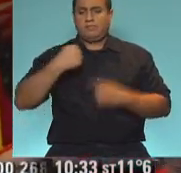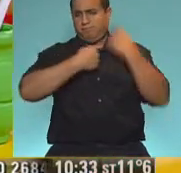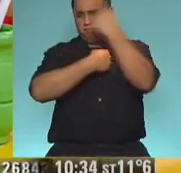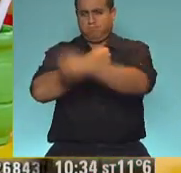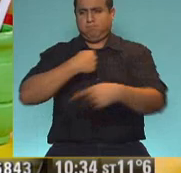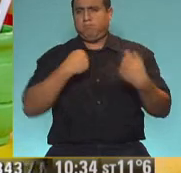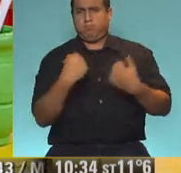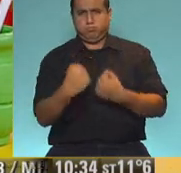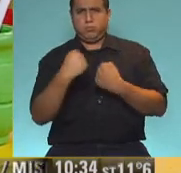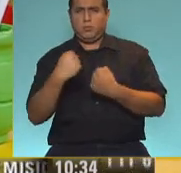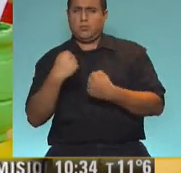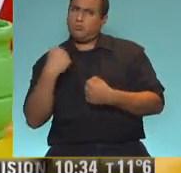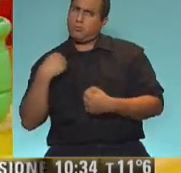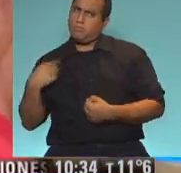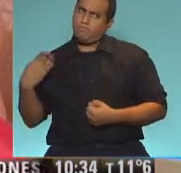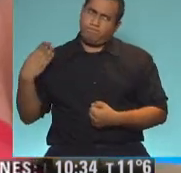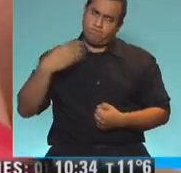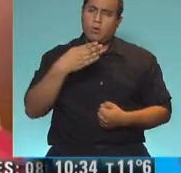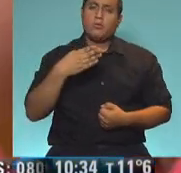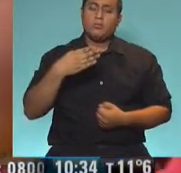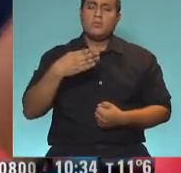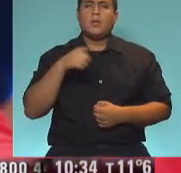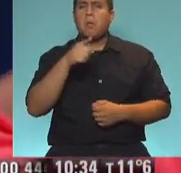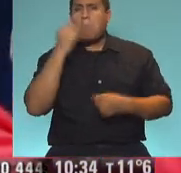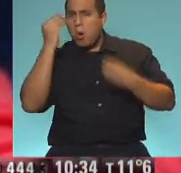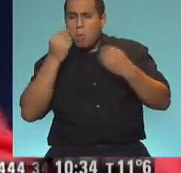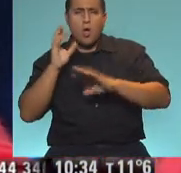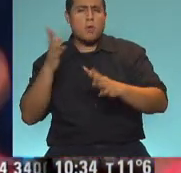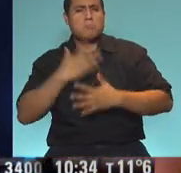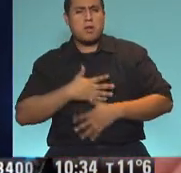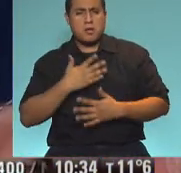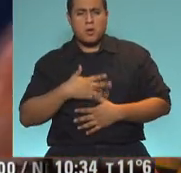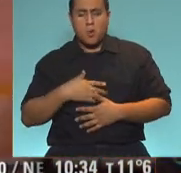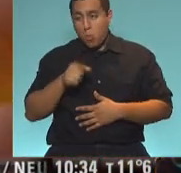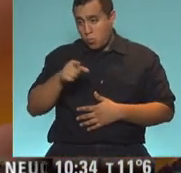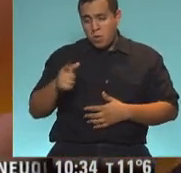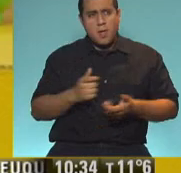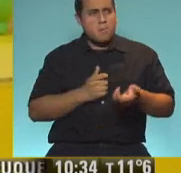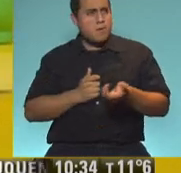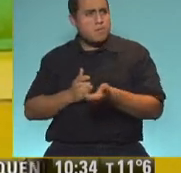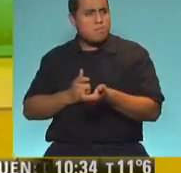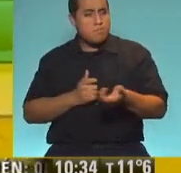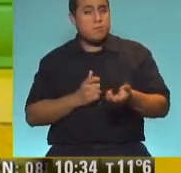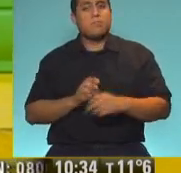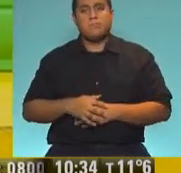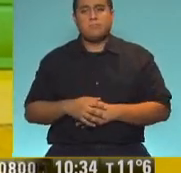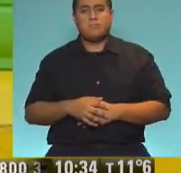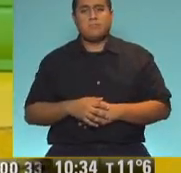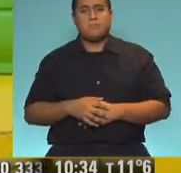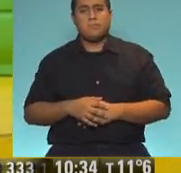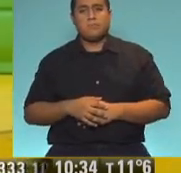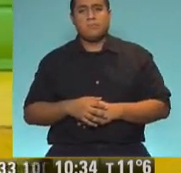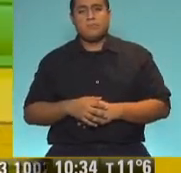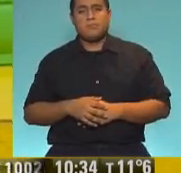y voy a ir contra ellos. No se preocupen, amigos y amigas. Ahí está. Ustedes cúbranme con sus armas. Sí, sí. Ahí está. Listo. Perfecto. Paquito